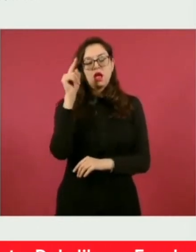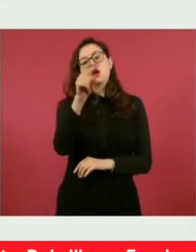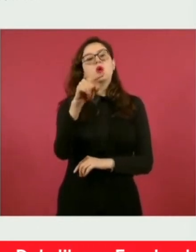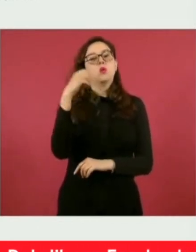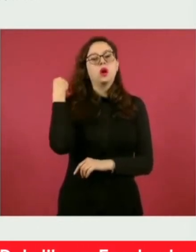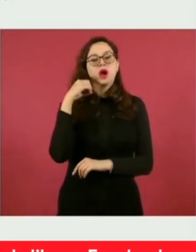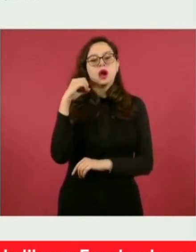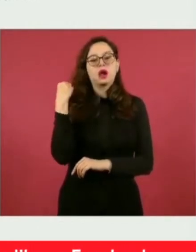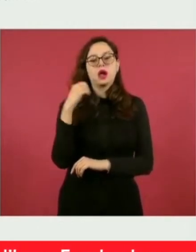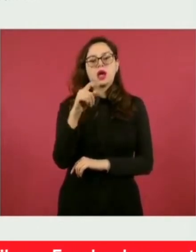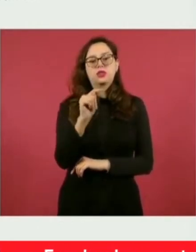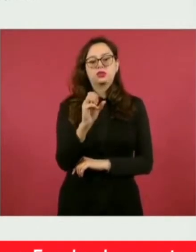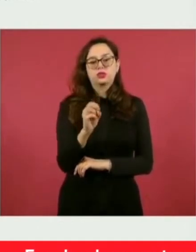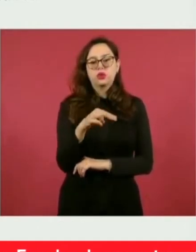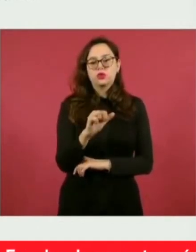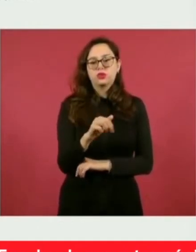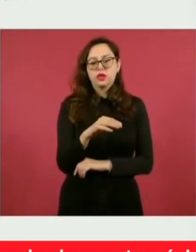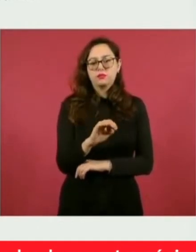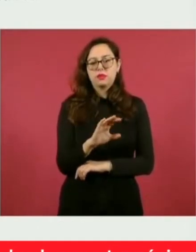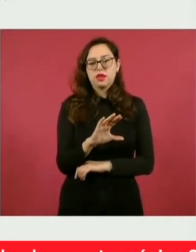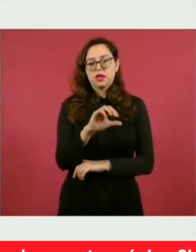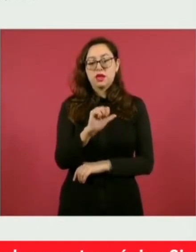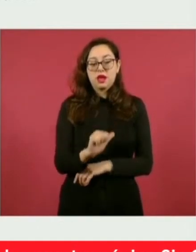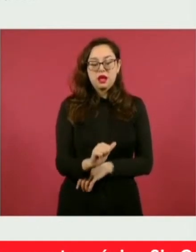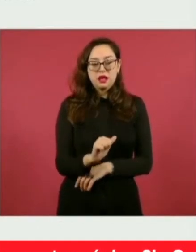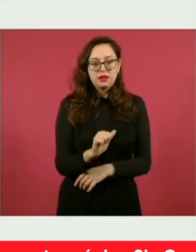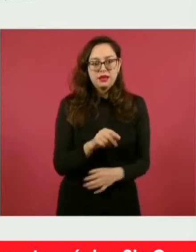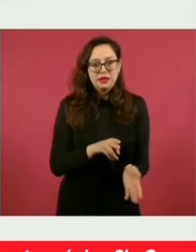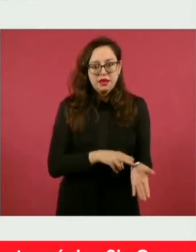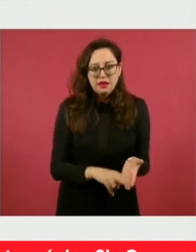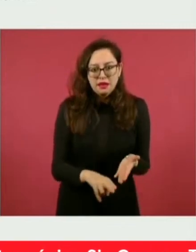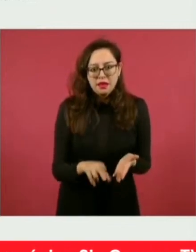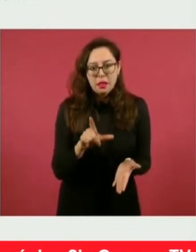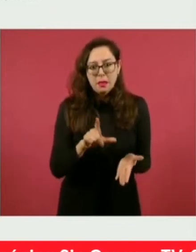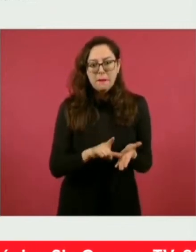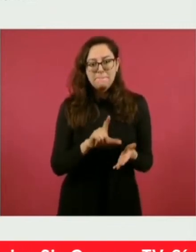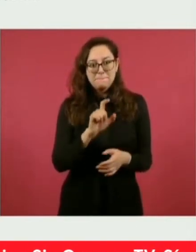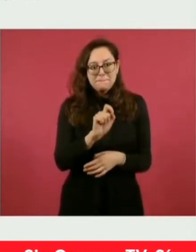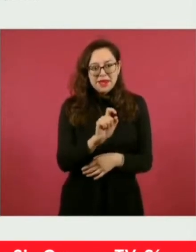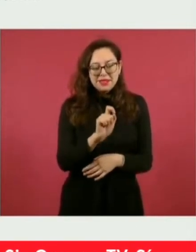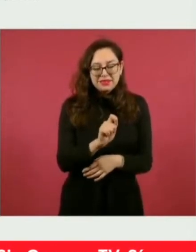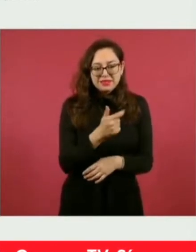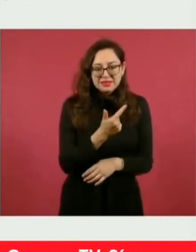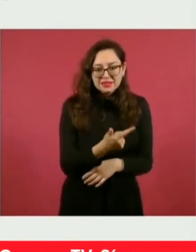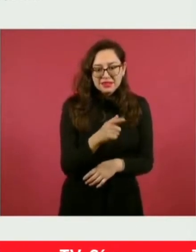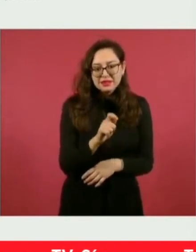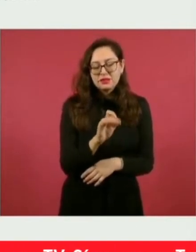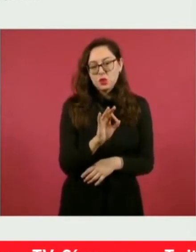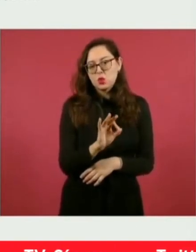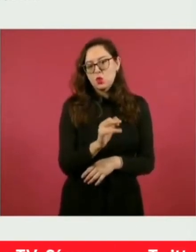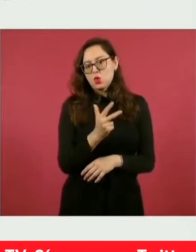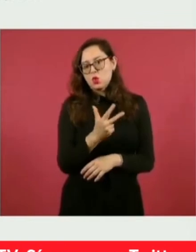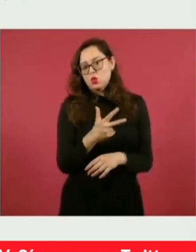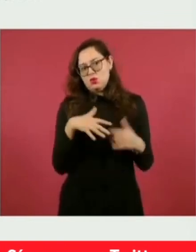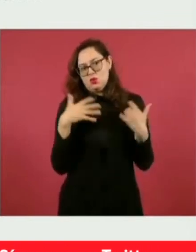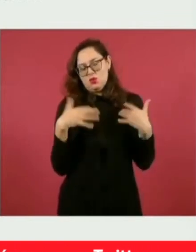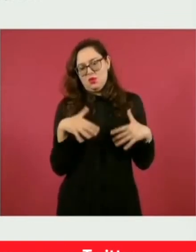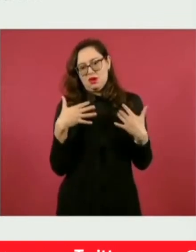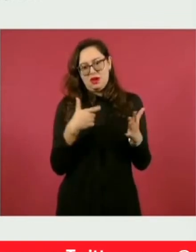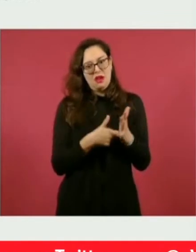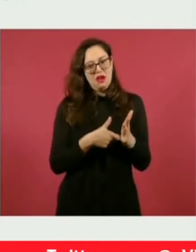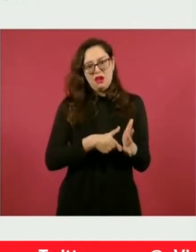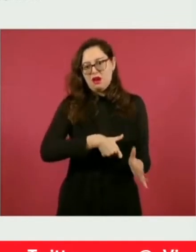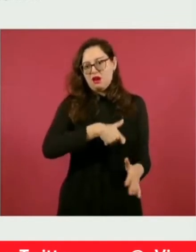en Oaxaca, dio el litro de diésel en 27 pesos con 48 centavos. En contraste, tenemos a